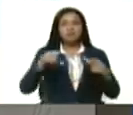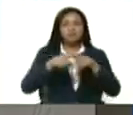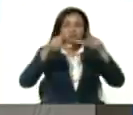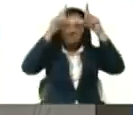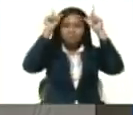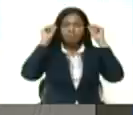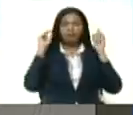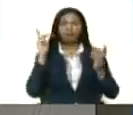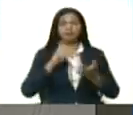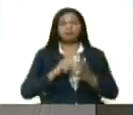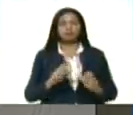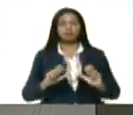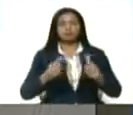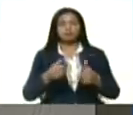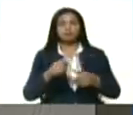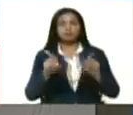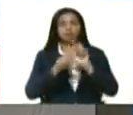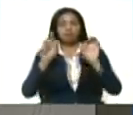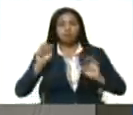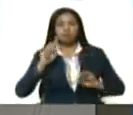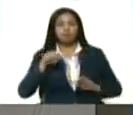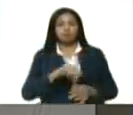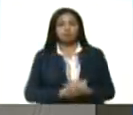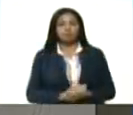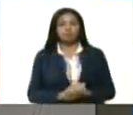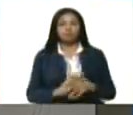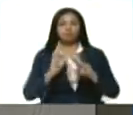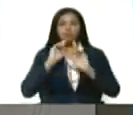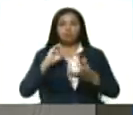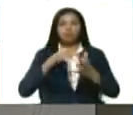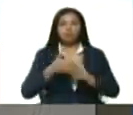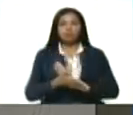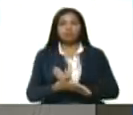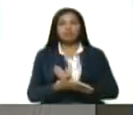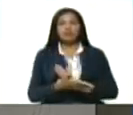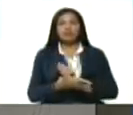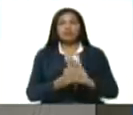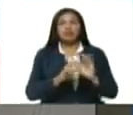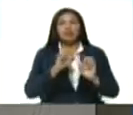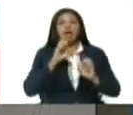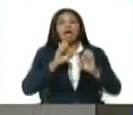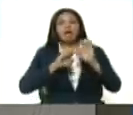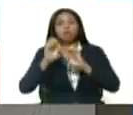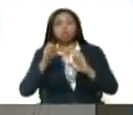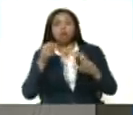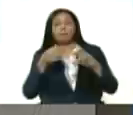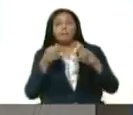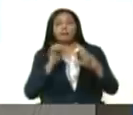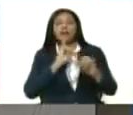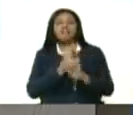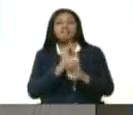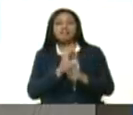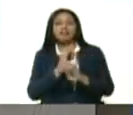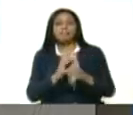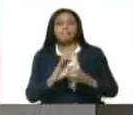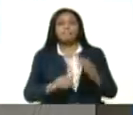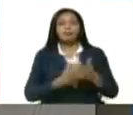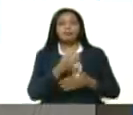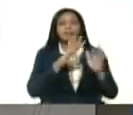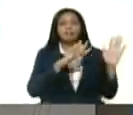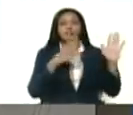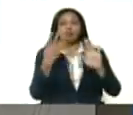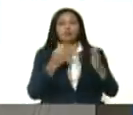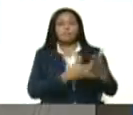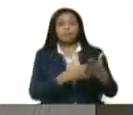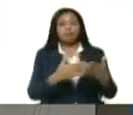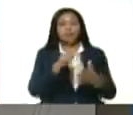están peinando como resultado de la encuesta que se ha realizado ya a más de 19